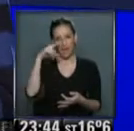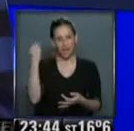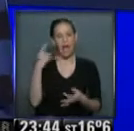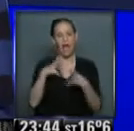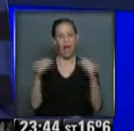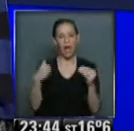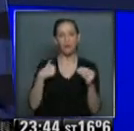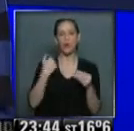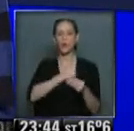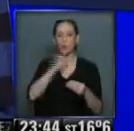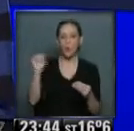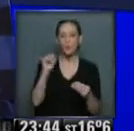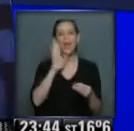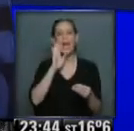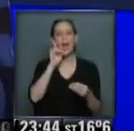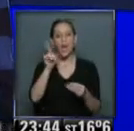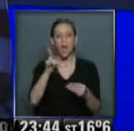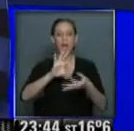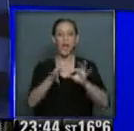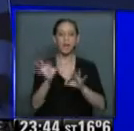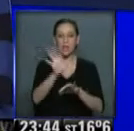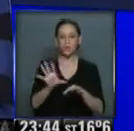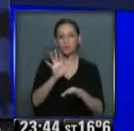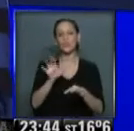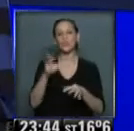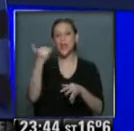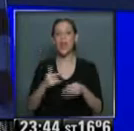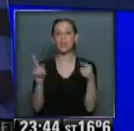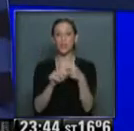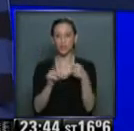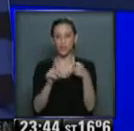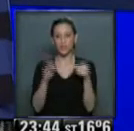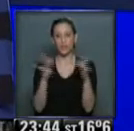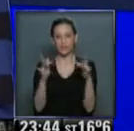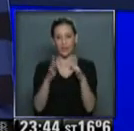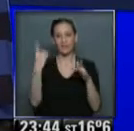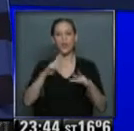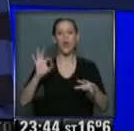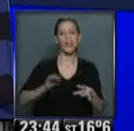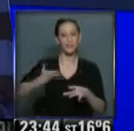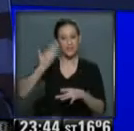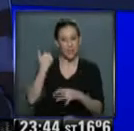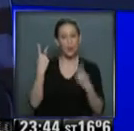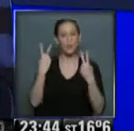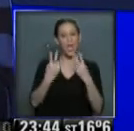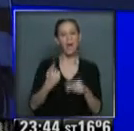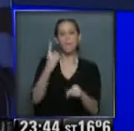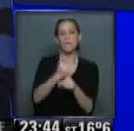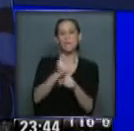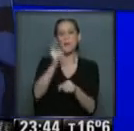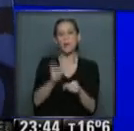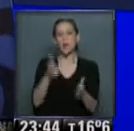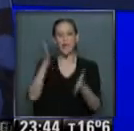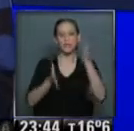europea, estadounidense y demás, tienen conexión a internet. Pero el año pasado viajó el primer astronauta que realmente le dio un uso a las